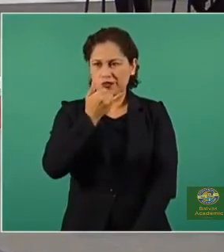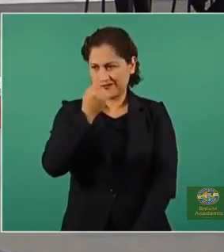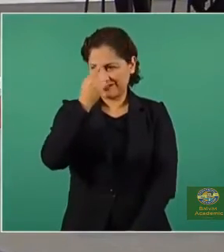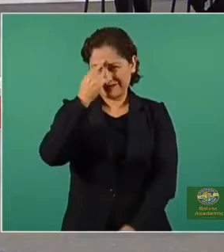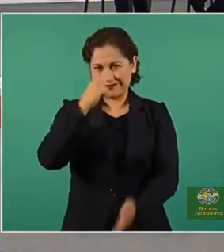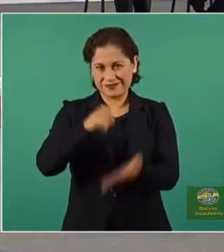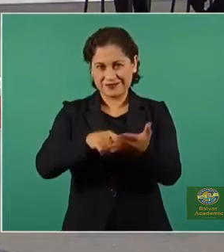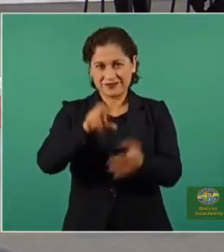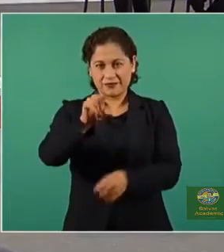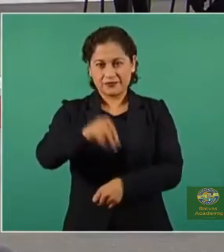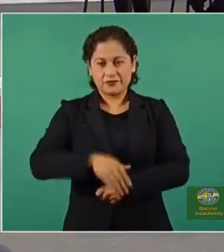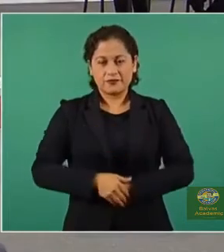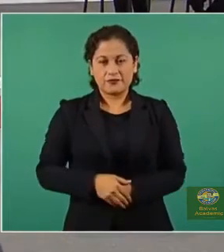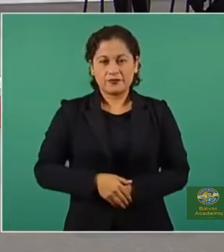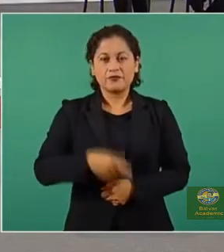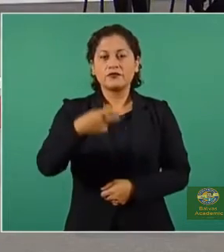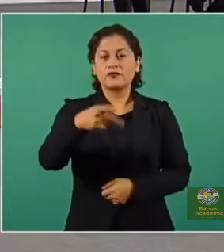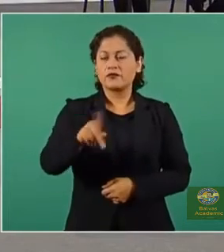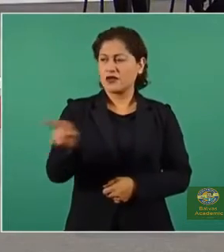Pero me faltan otros